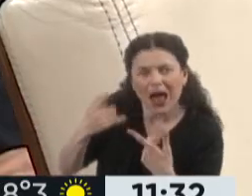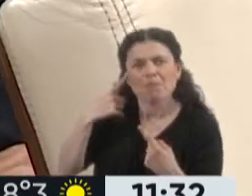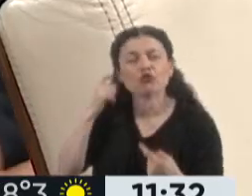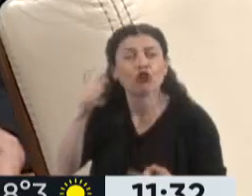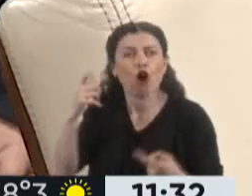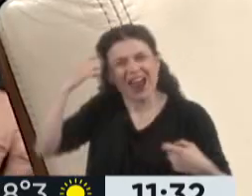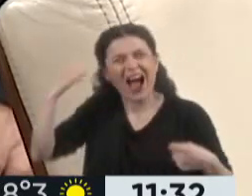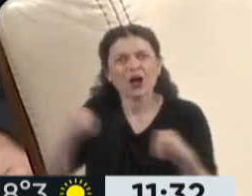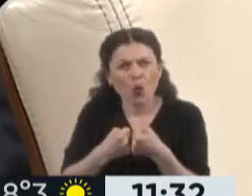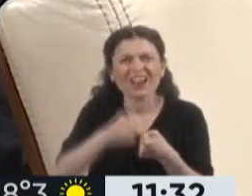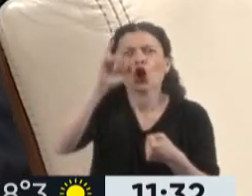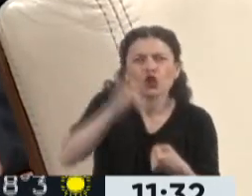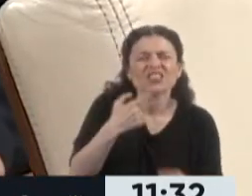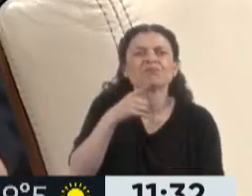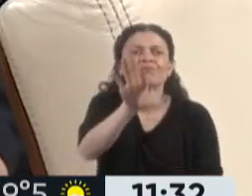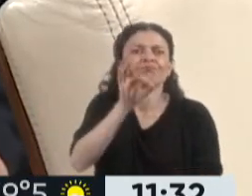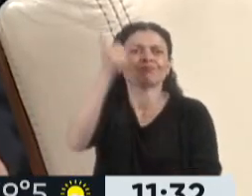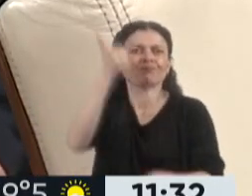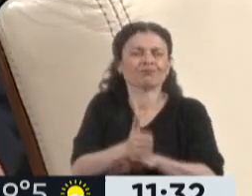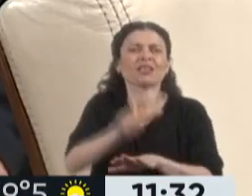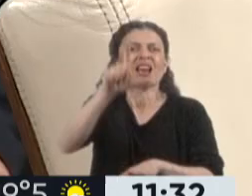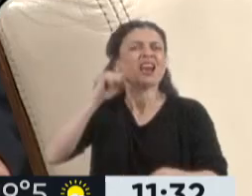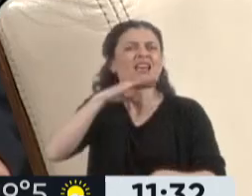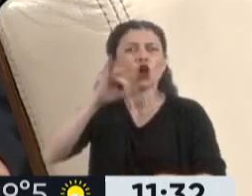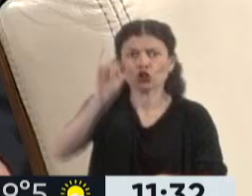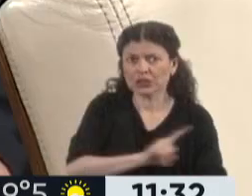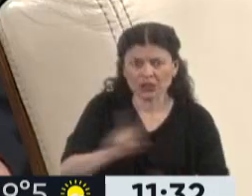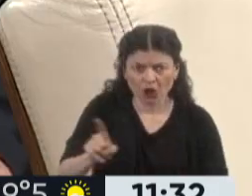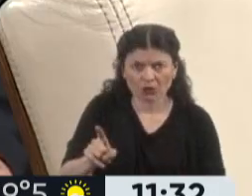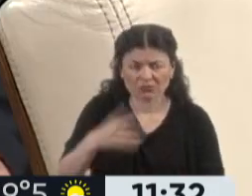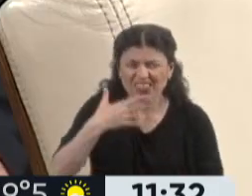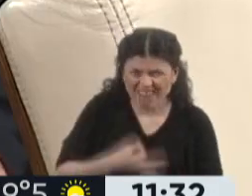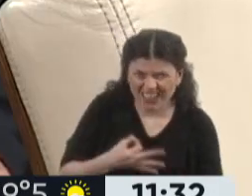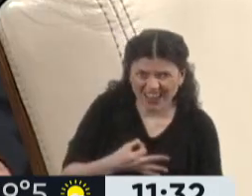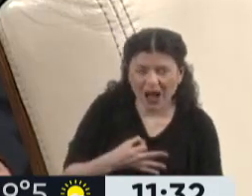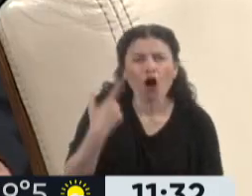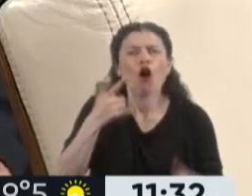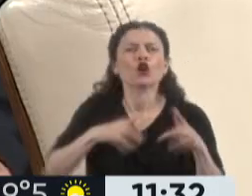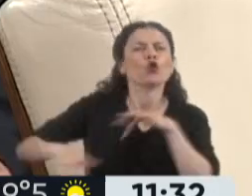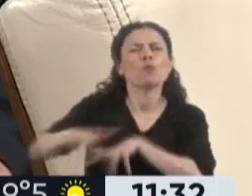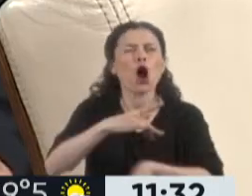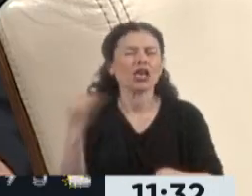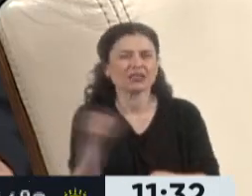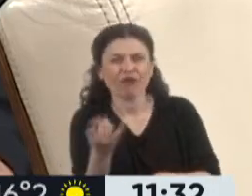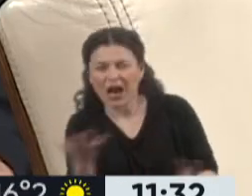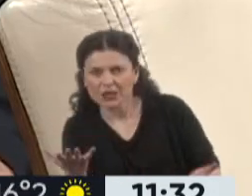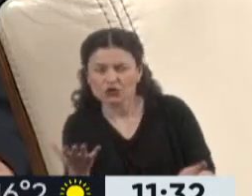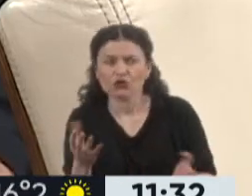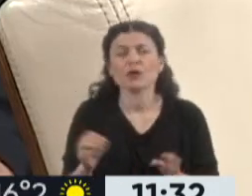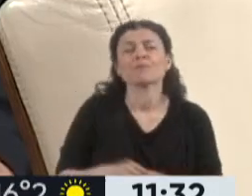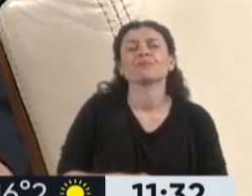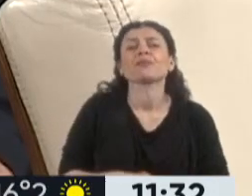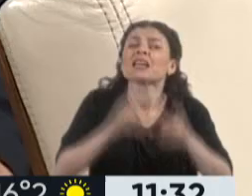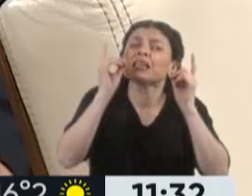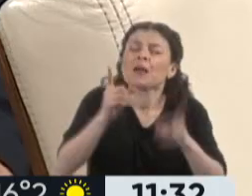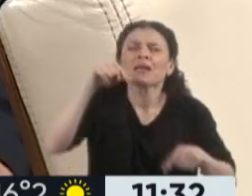Si es una opción real, lo que publicaron algunos medios, o si son operaciones infundadas y carentes de veracidad.